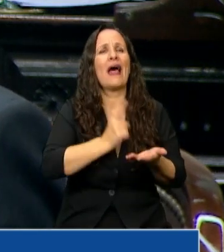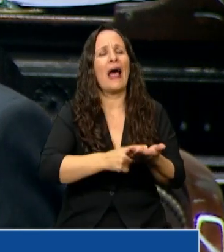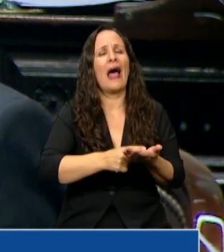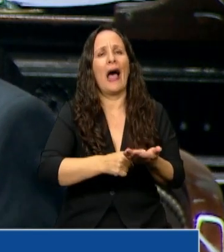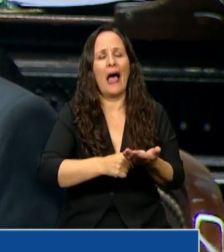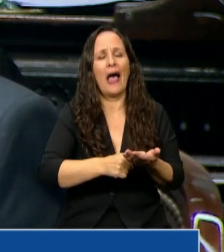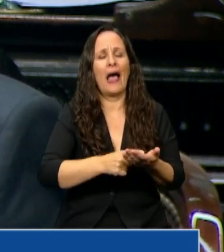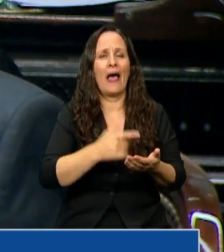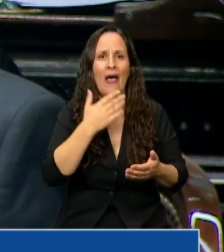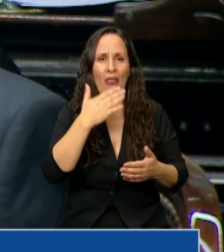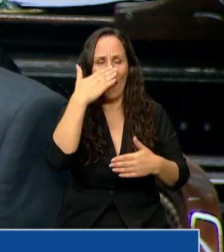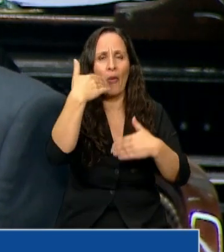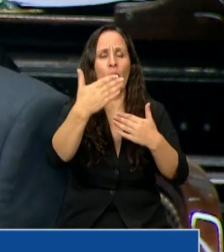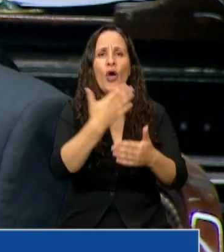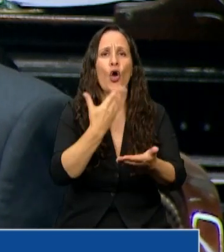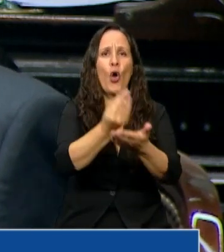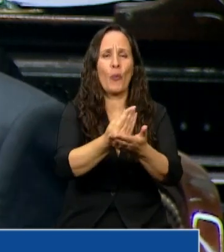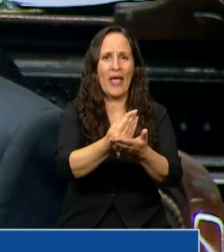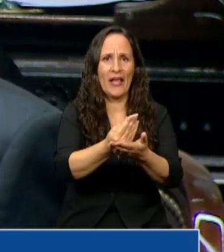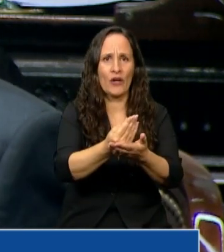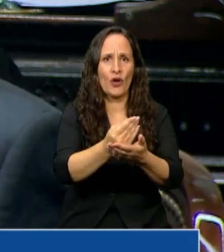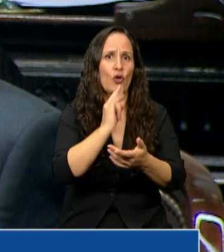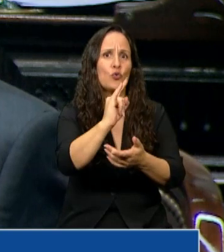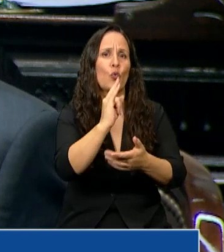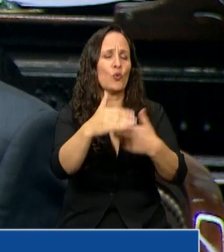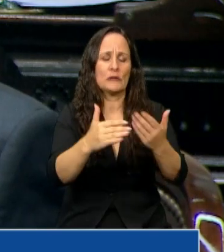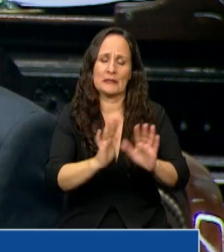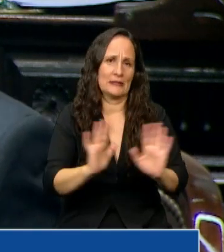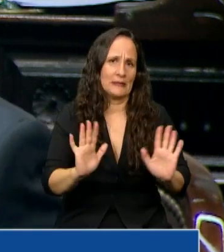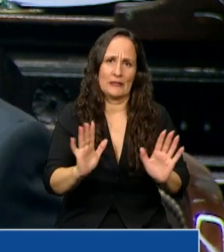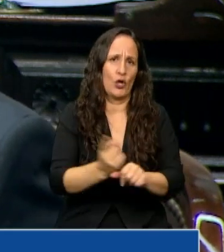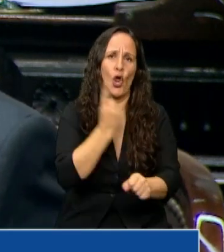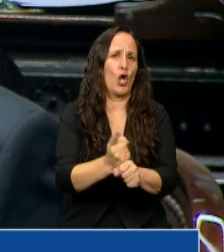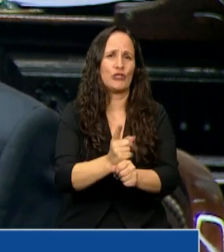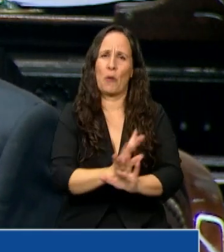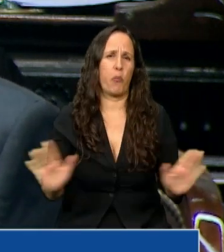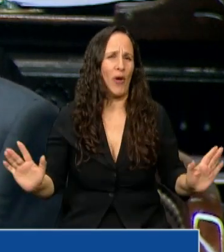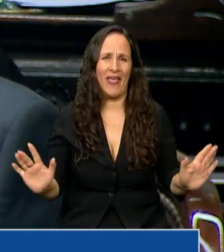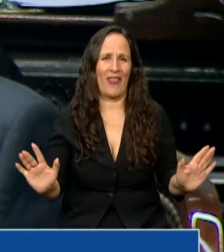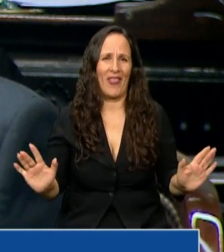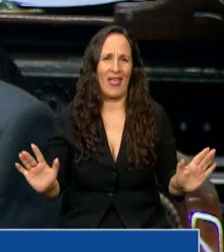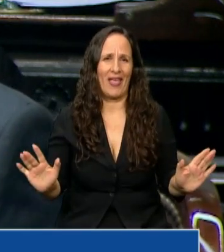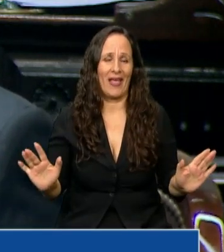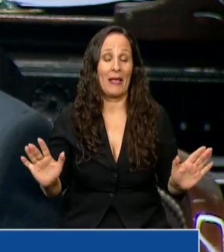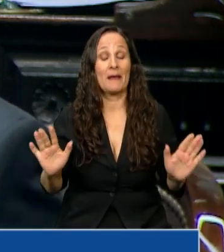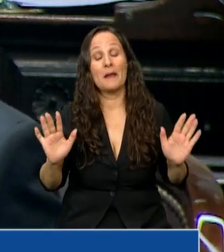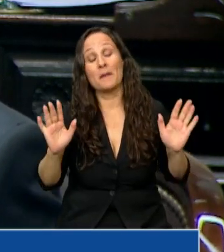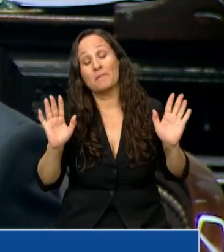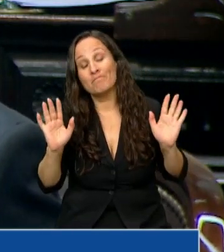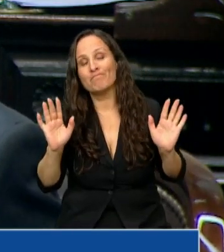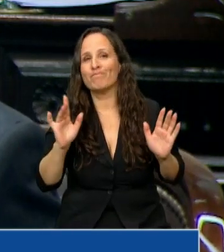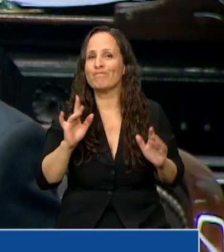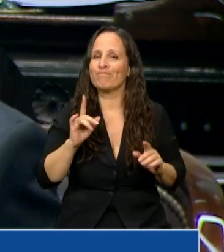medidas al próximo gobierno, salvo que, como sospechamos algunos, lo que